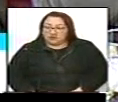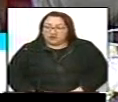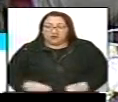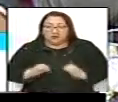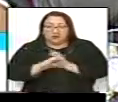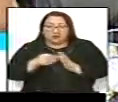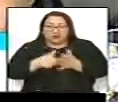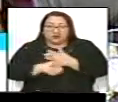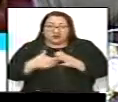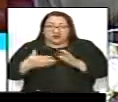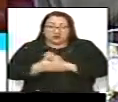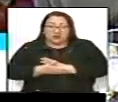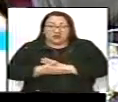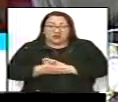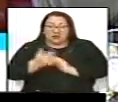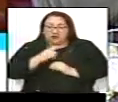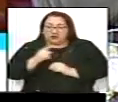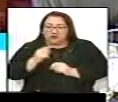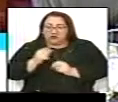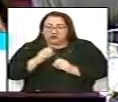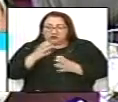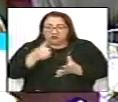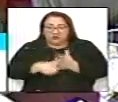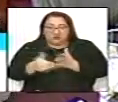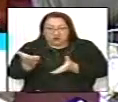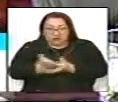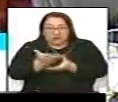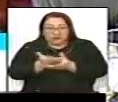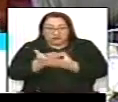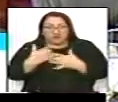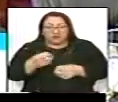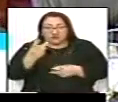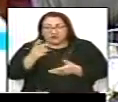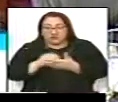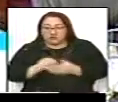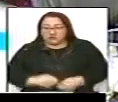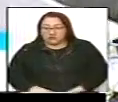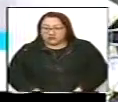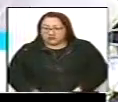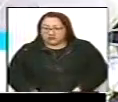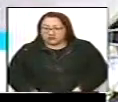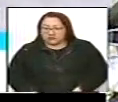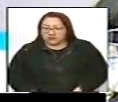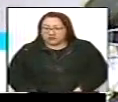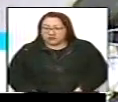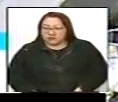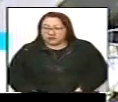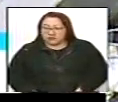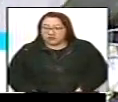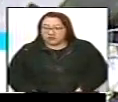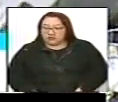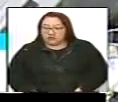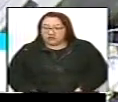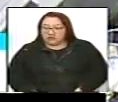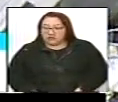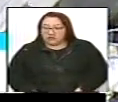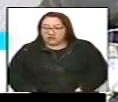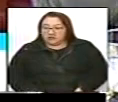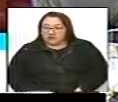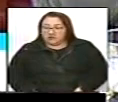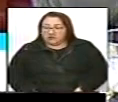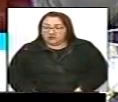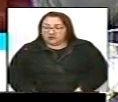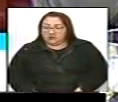se archiva esta denuncia que acá está bien documentada, ya he reiterado dos veces la cantidad de información, de documentos, todo lo que